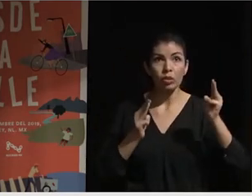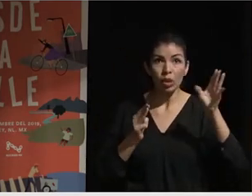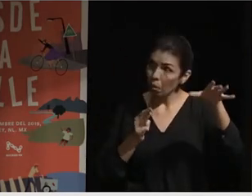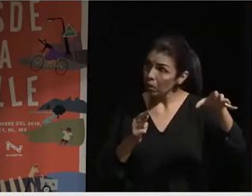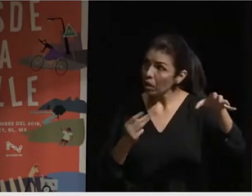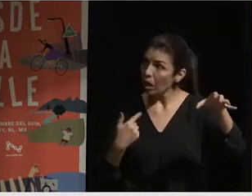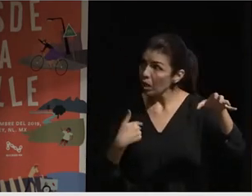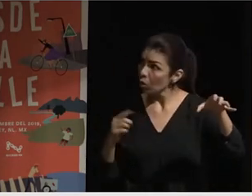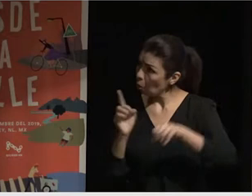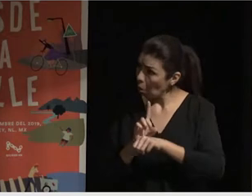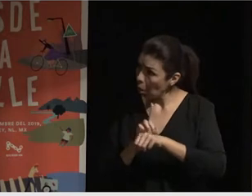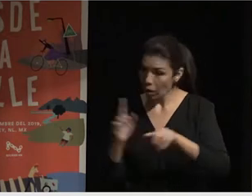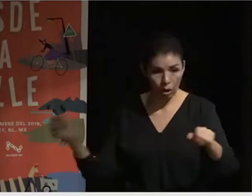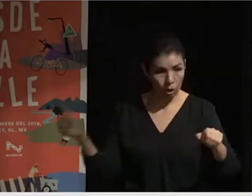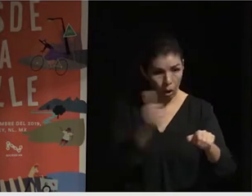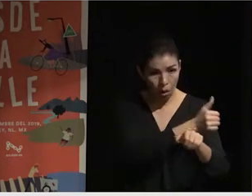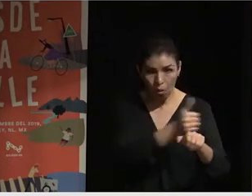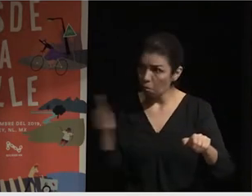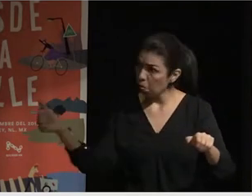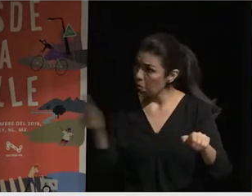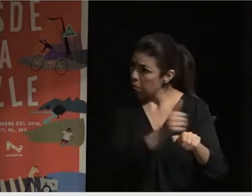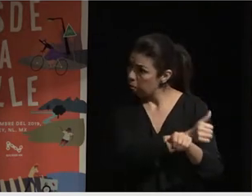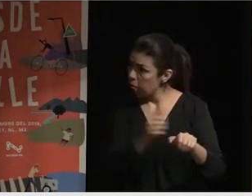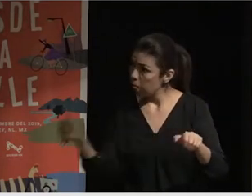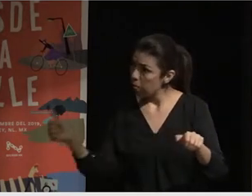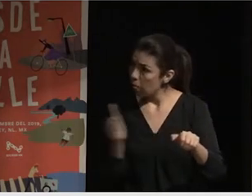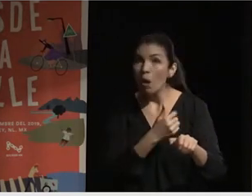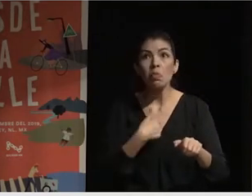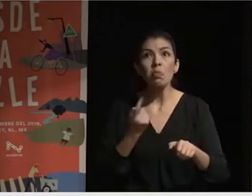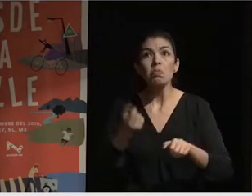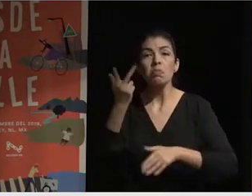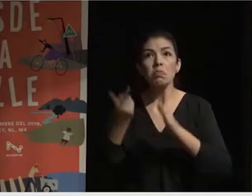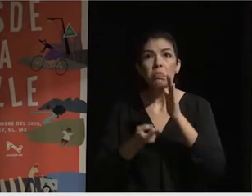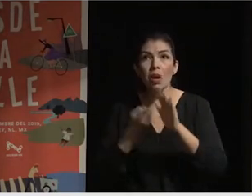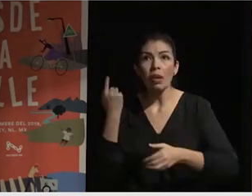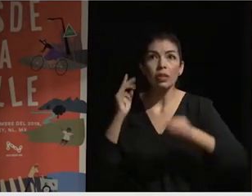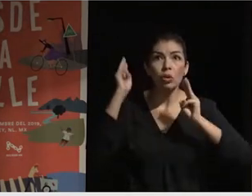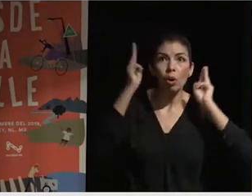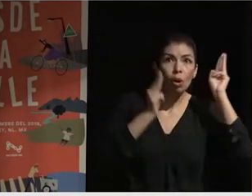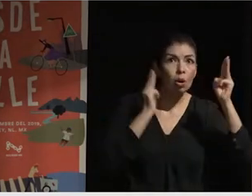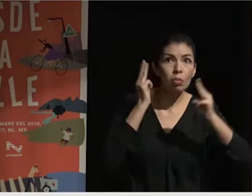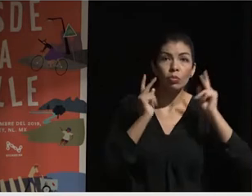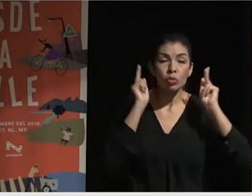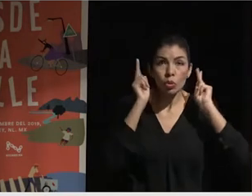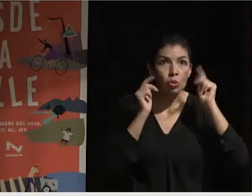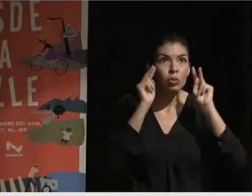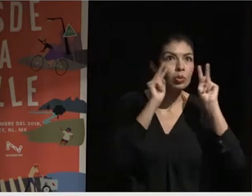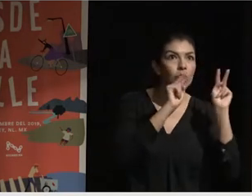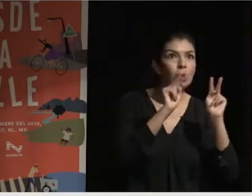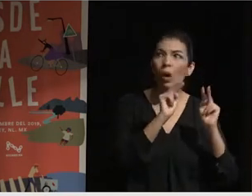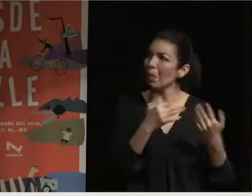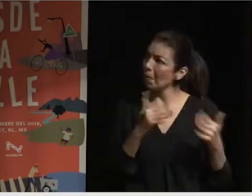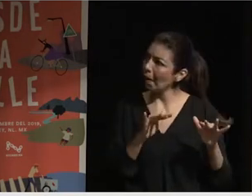Hoy en día el derecho a la ciudad no es para todos, hoy en día la posición económica que tienen algunas personas da